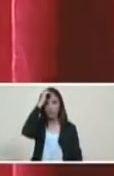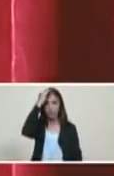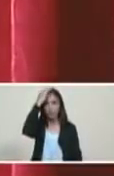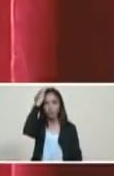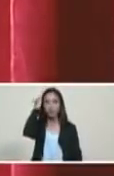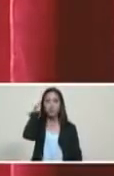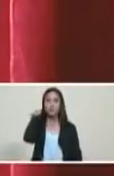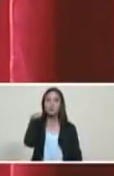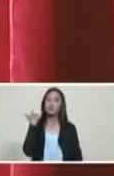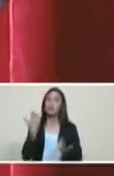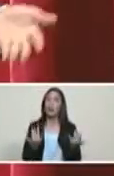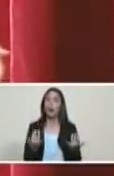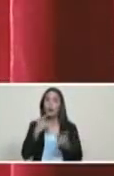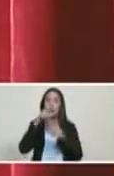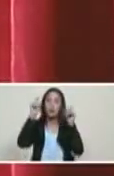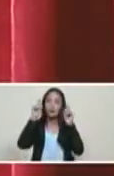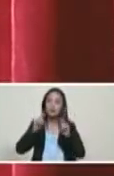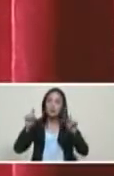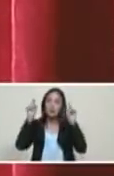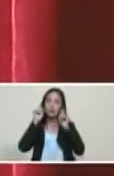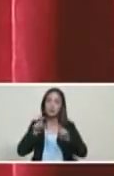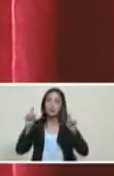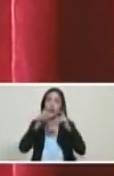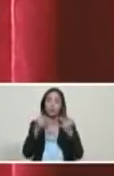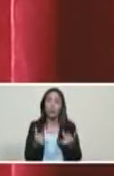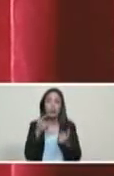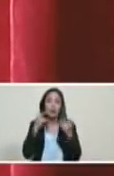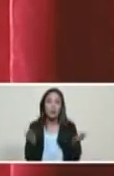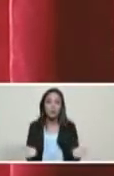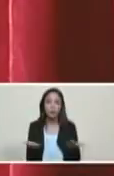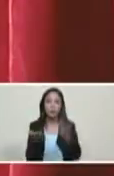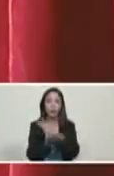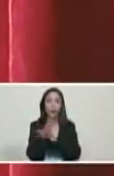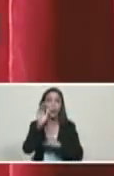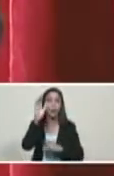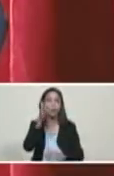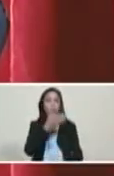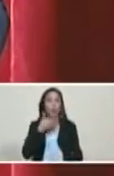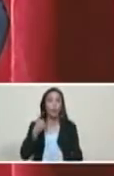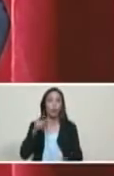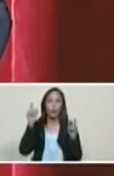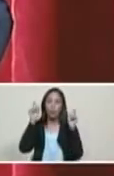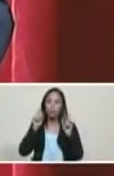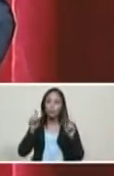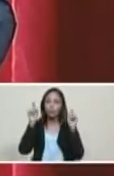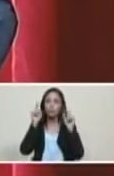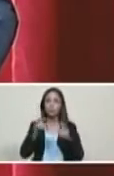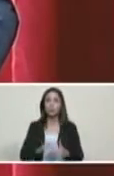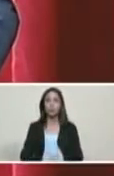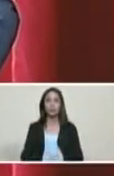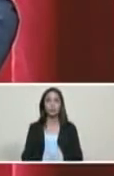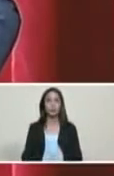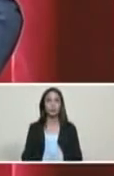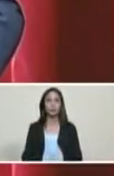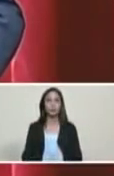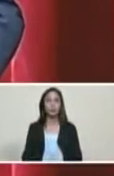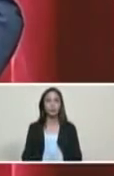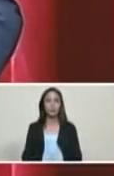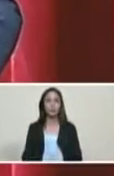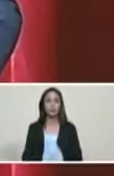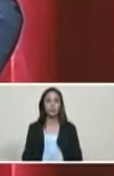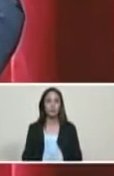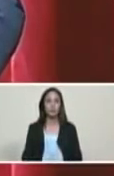construcción. Estamos en tiempos de siembra del futuro, de construcción del futuro.